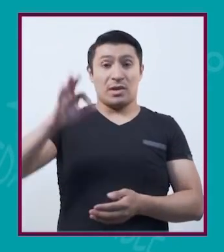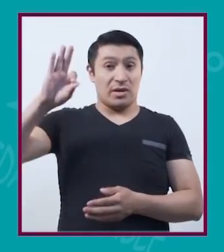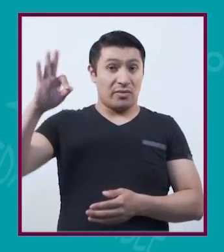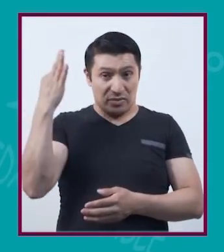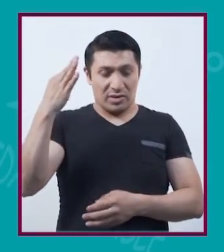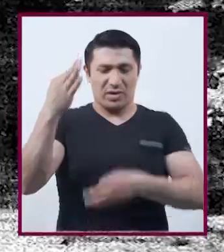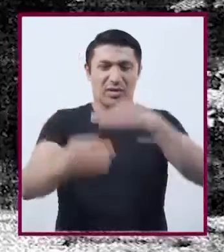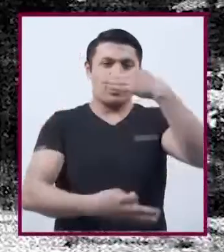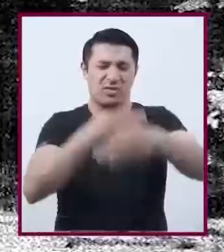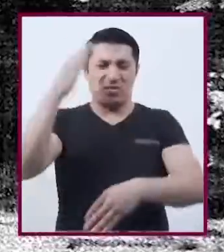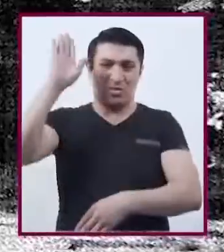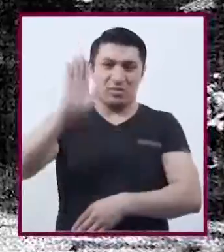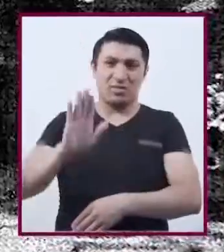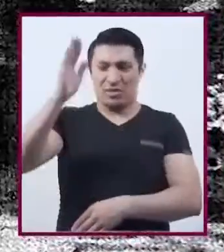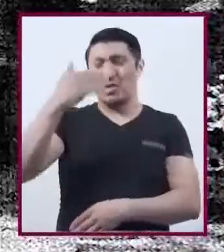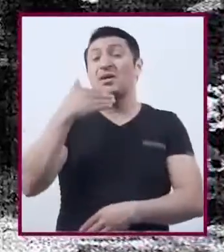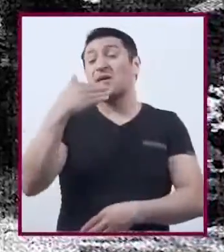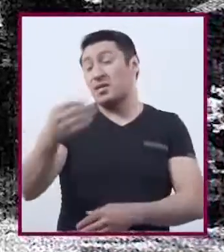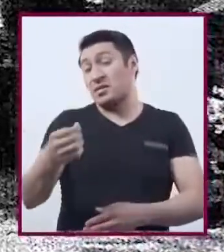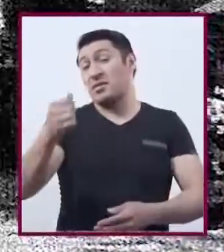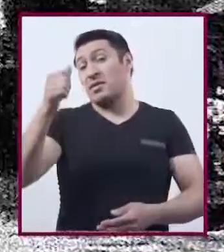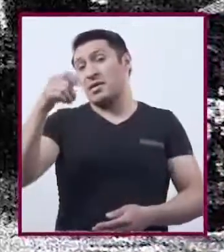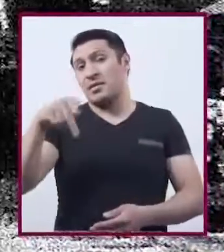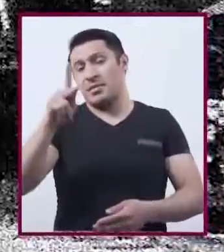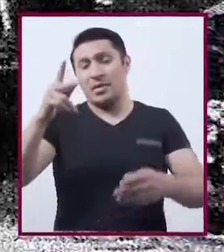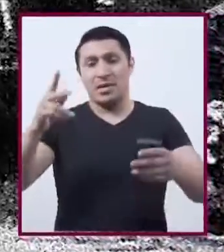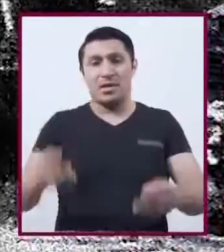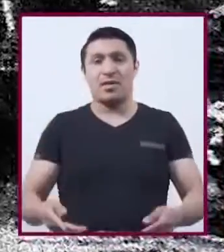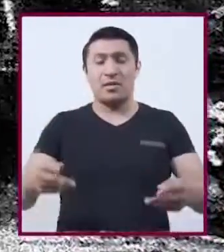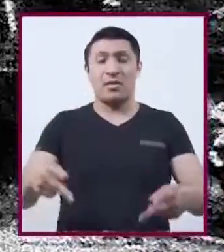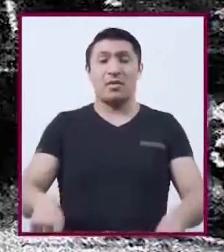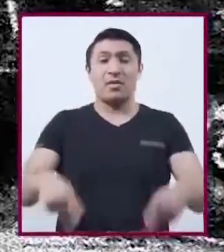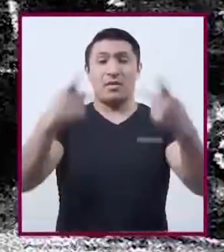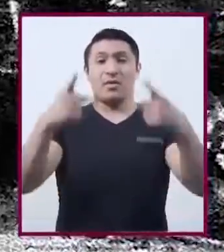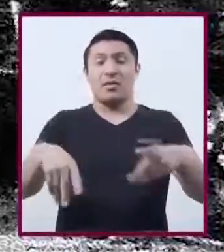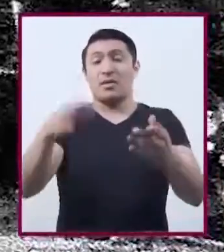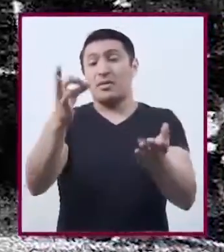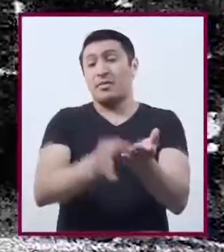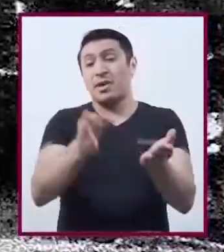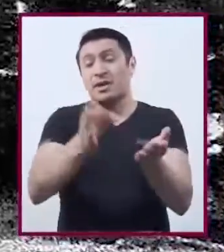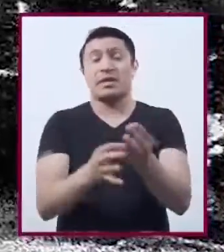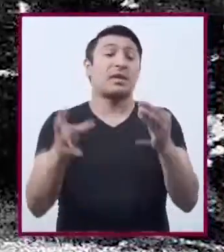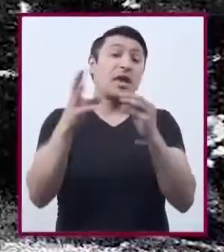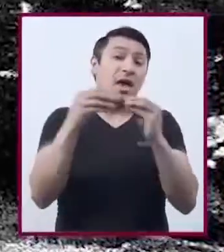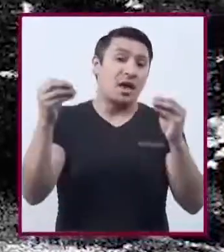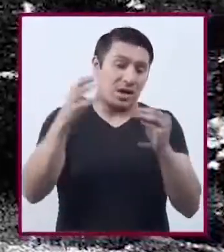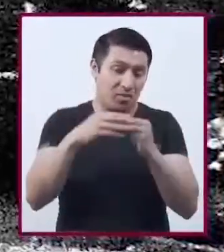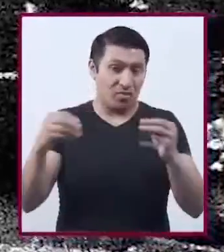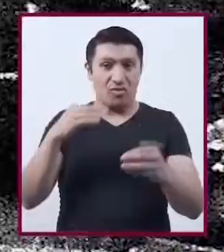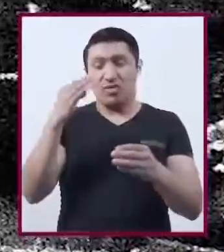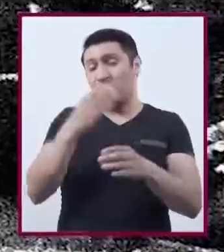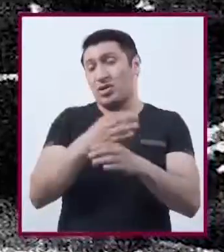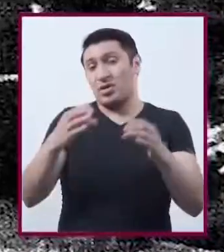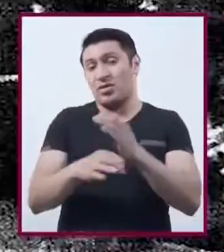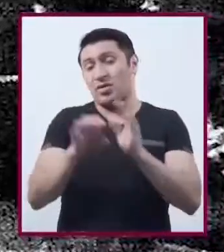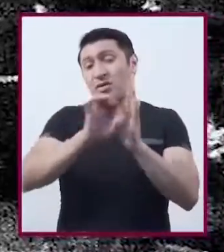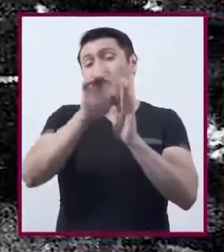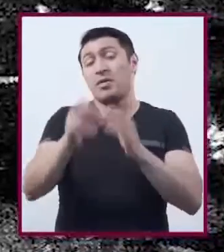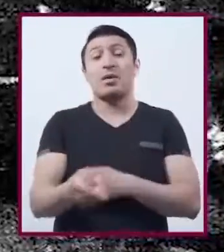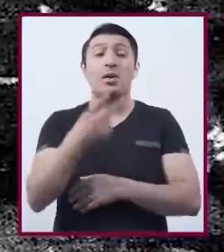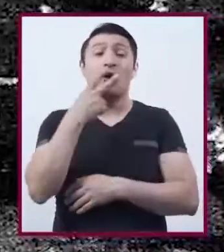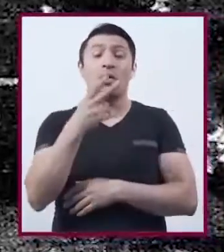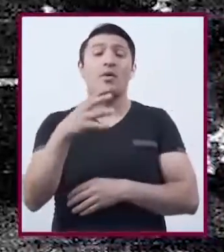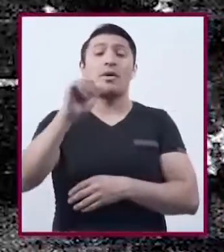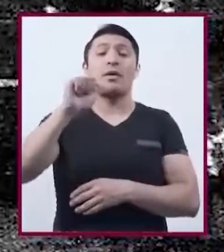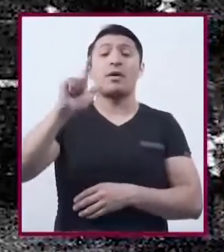proporcional directo a la federación. Todo parecía ir viento en popa. La exportación de metales, frutas del trópico y